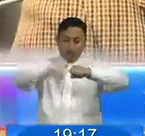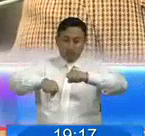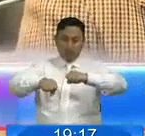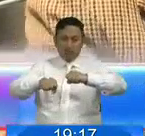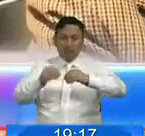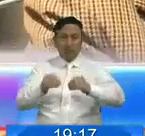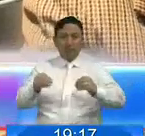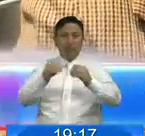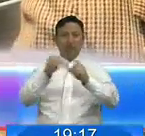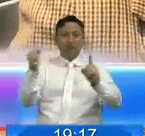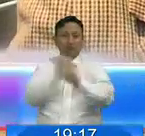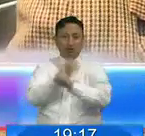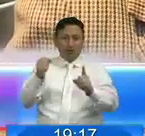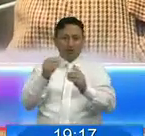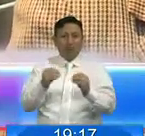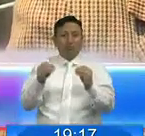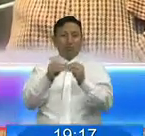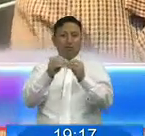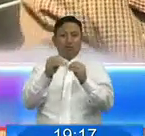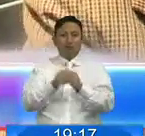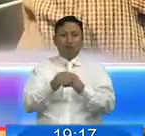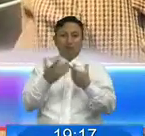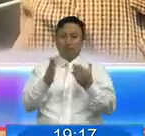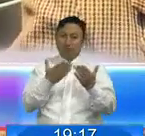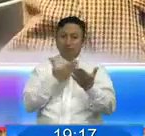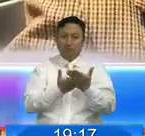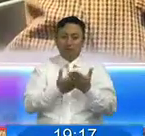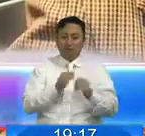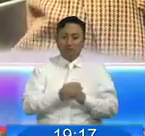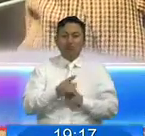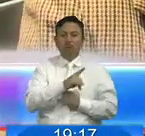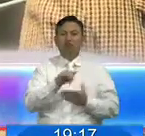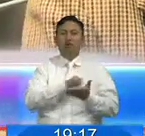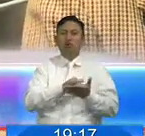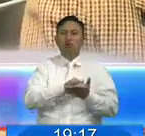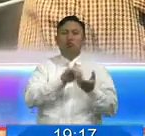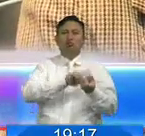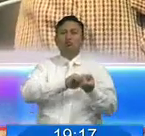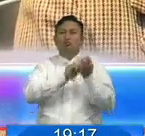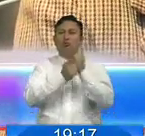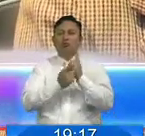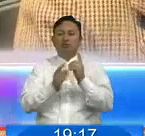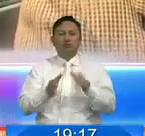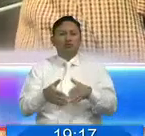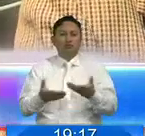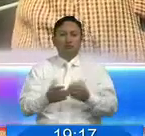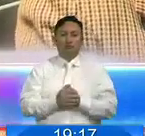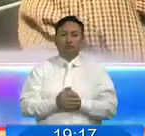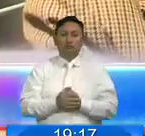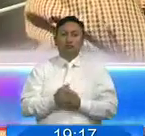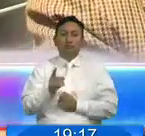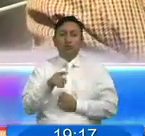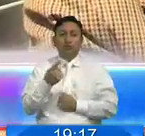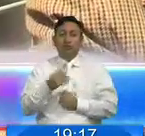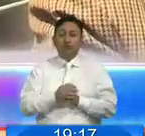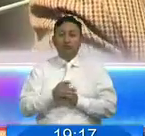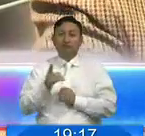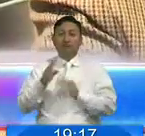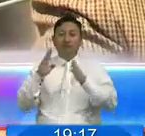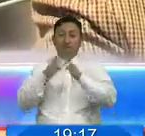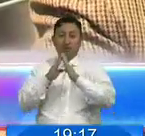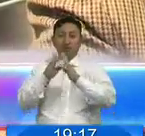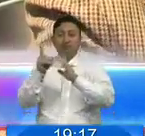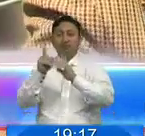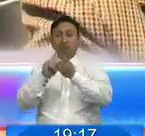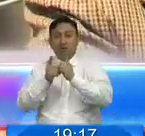viene? Más violencia, eso se ha demostrado. Entonces, Nueva York, ¿cómo se cambió desde la ciudad más violenta del mundo prácticamente? Simplemente cambiando cada casa, cambiando,